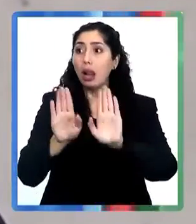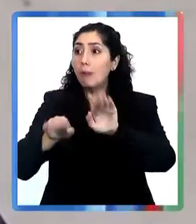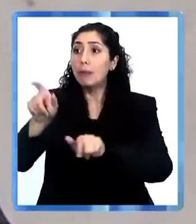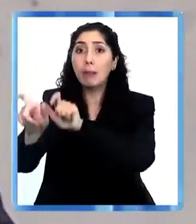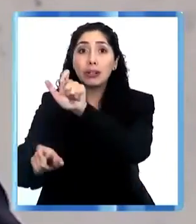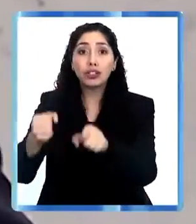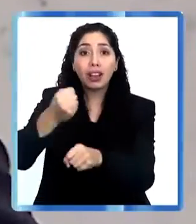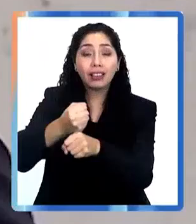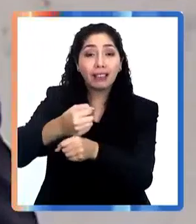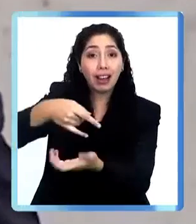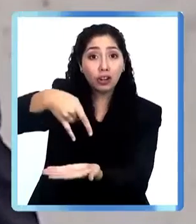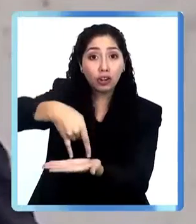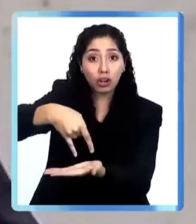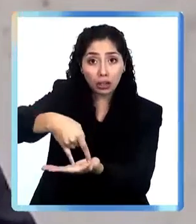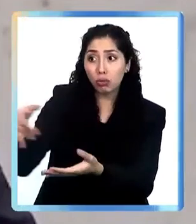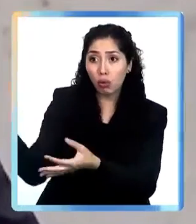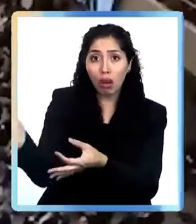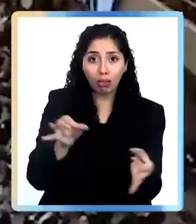parlamentarios